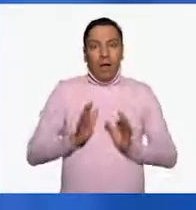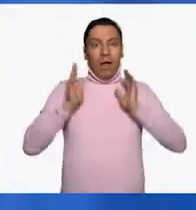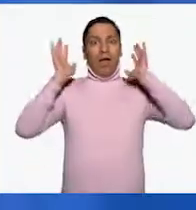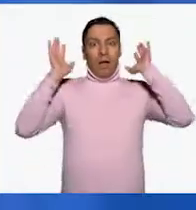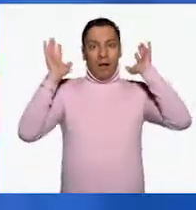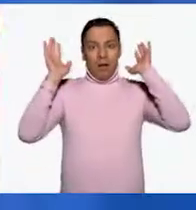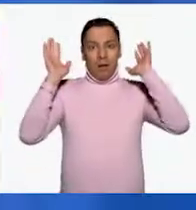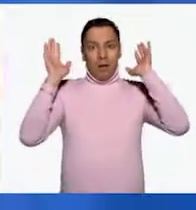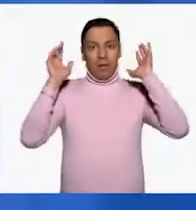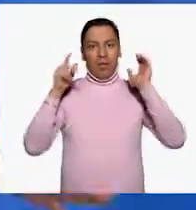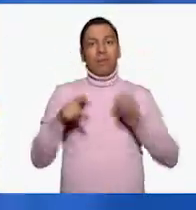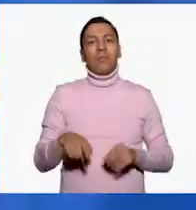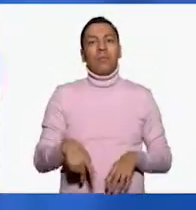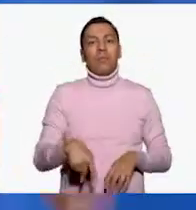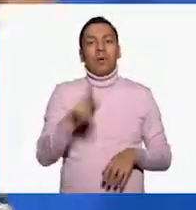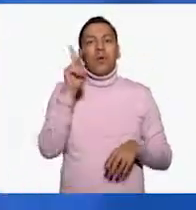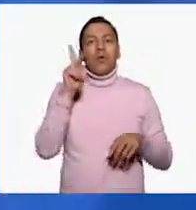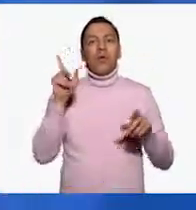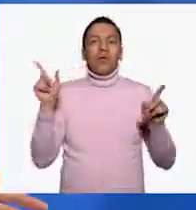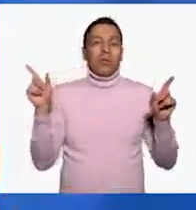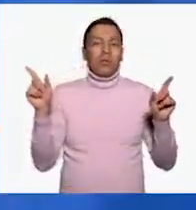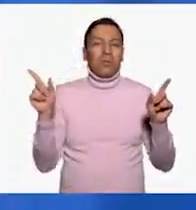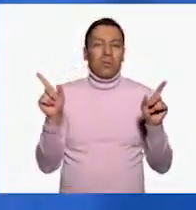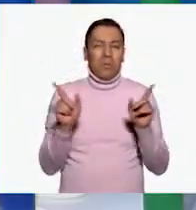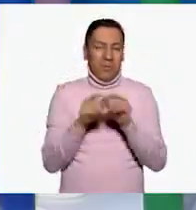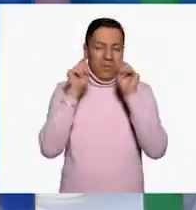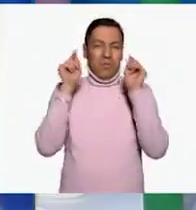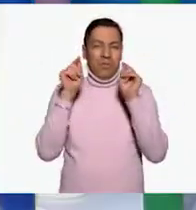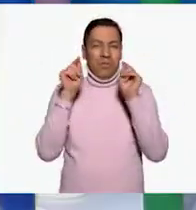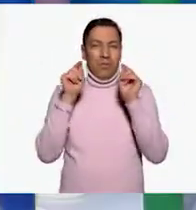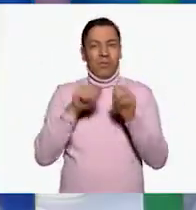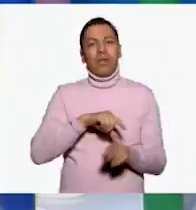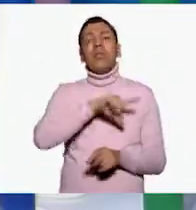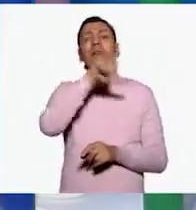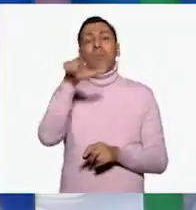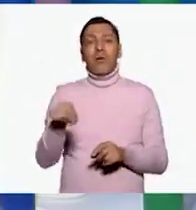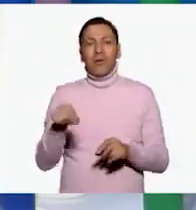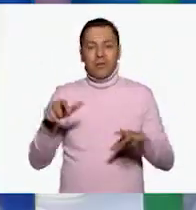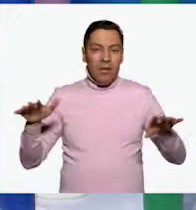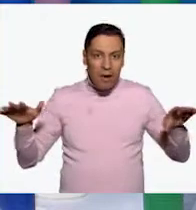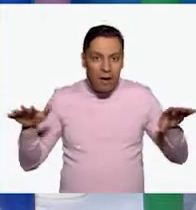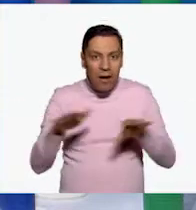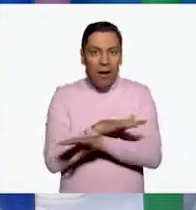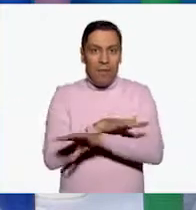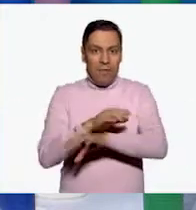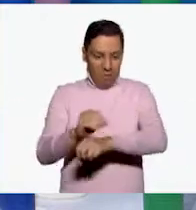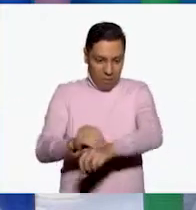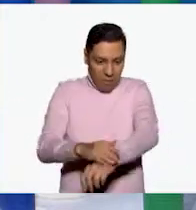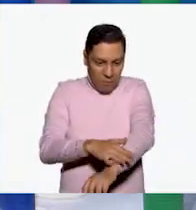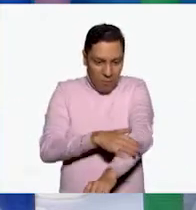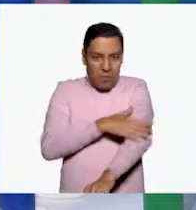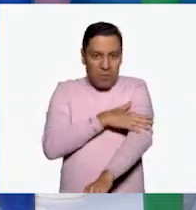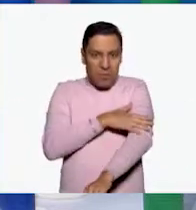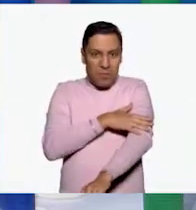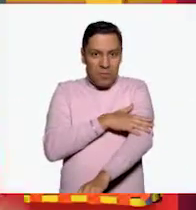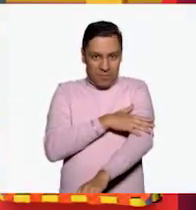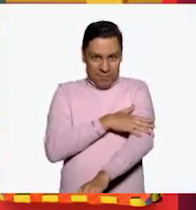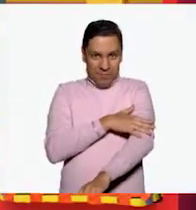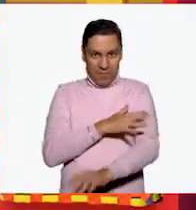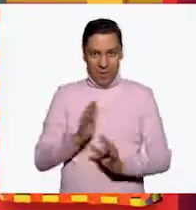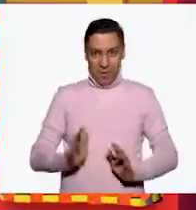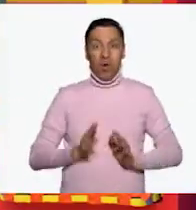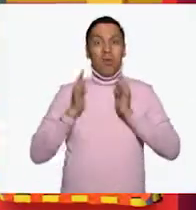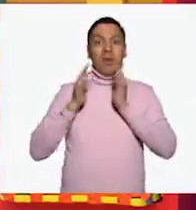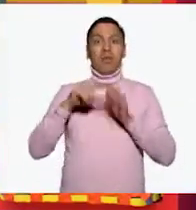dura muy poco, pronto se transforma en otra emoción. Así es, ustedes pasaron de la